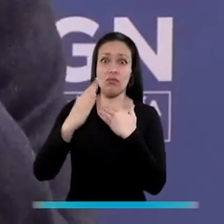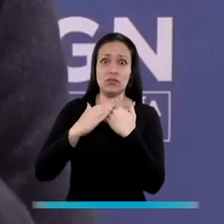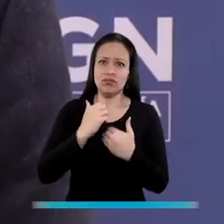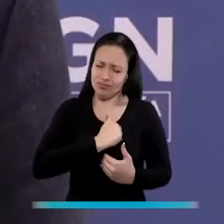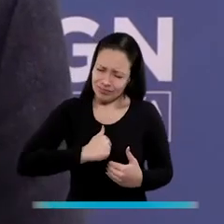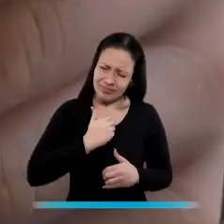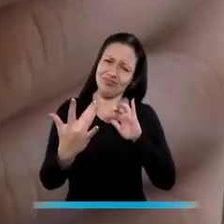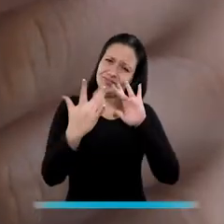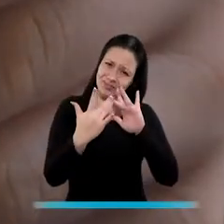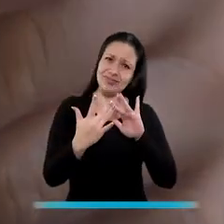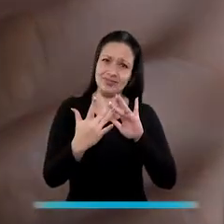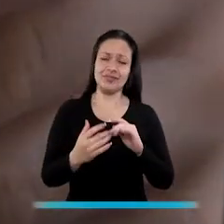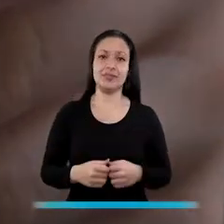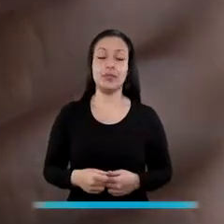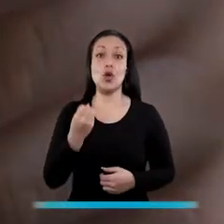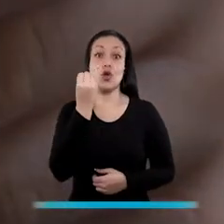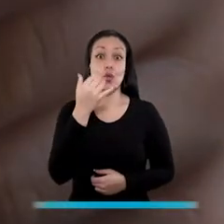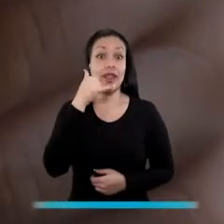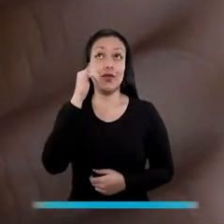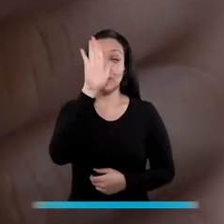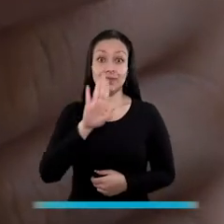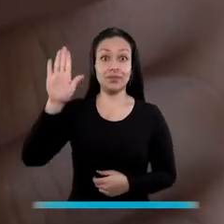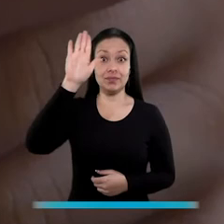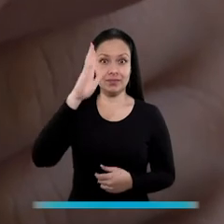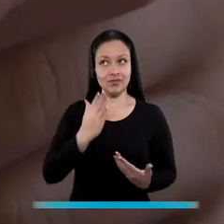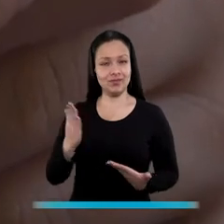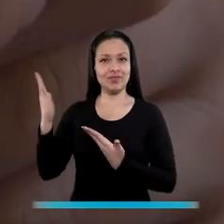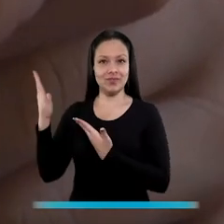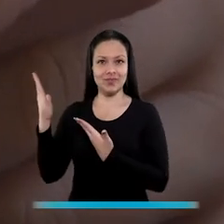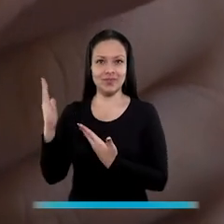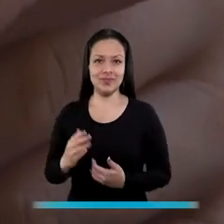favor, contáctenos. A nuestra línea telefónica nacional